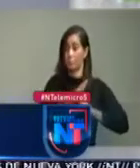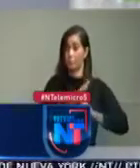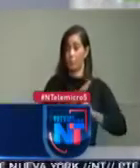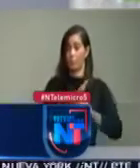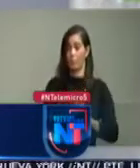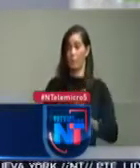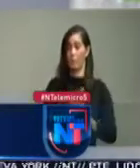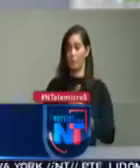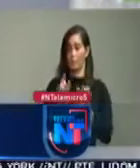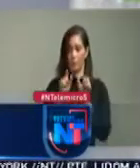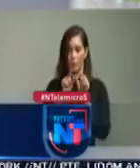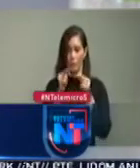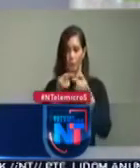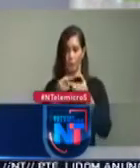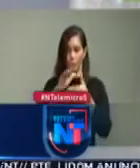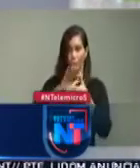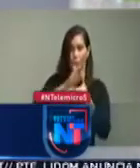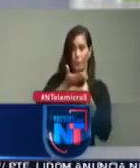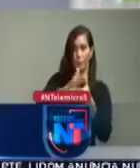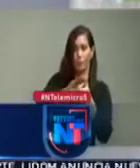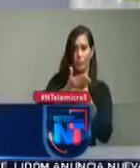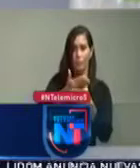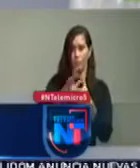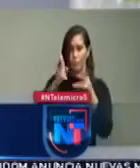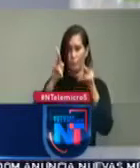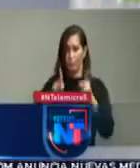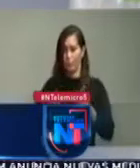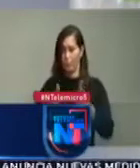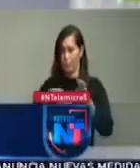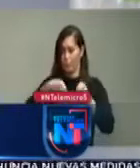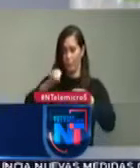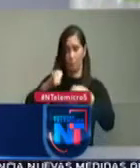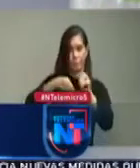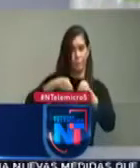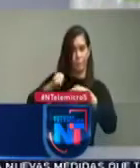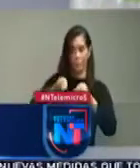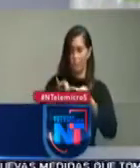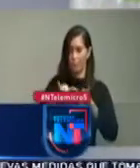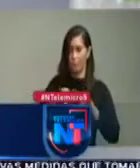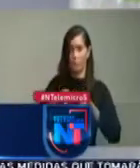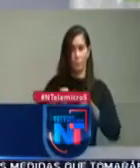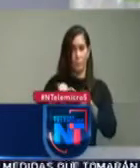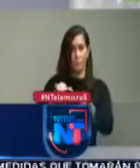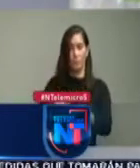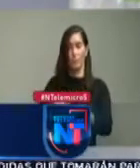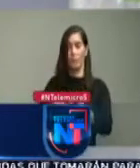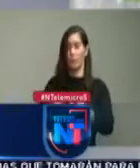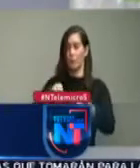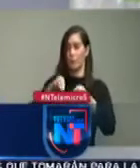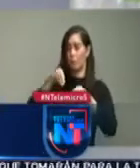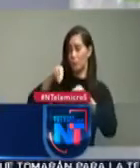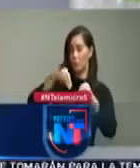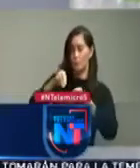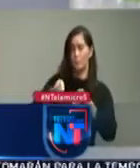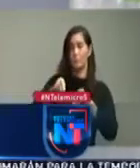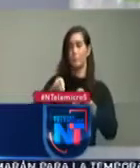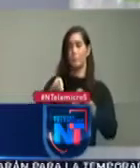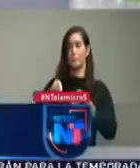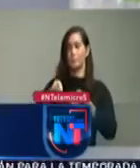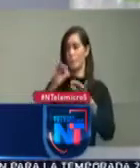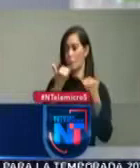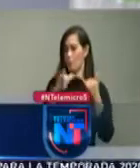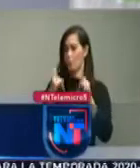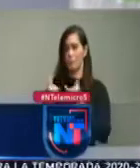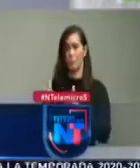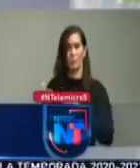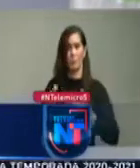las aglomeraciones, sea en mercados, supermercados, colmados, juegos de